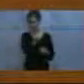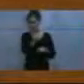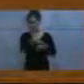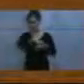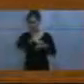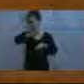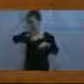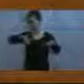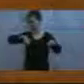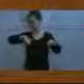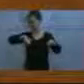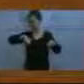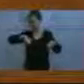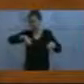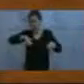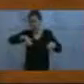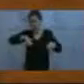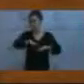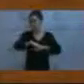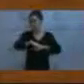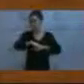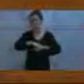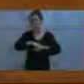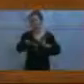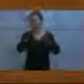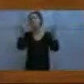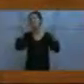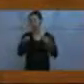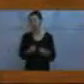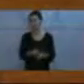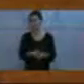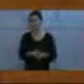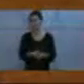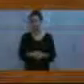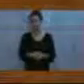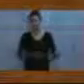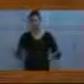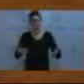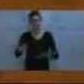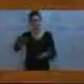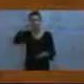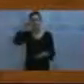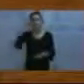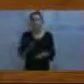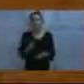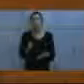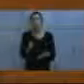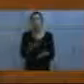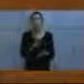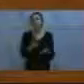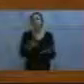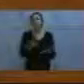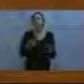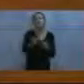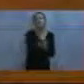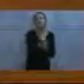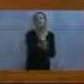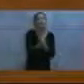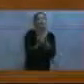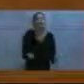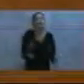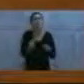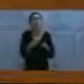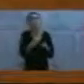Cámara, yo no sé para quién gobiernan. Desconozco los destinatarios principales de sus